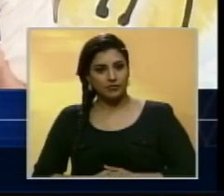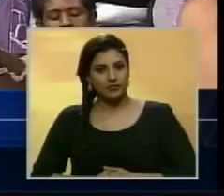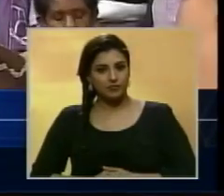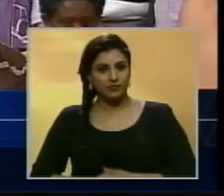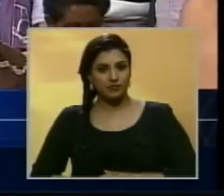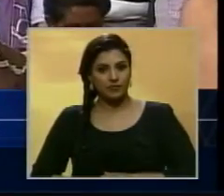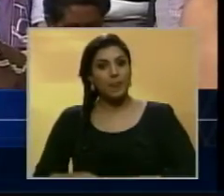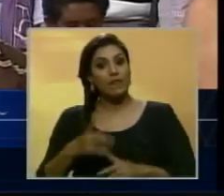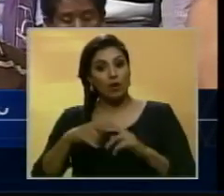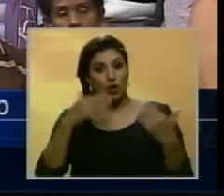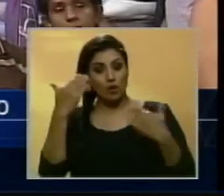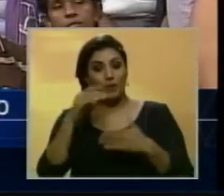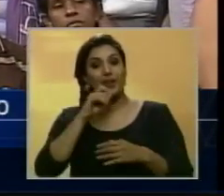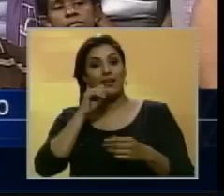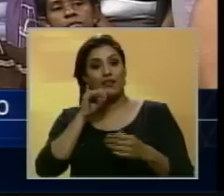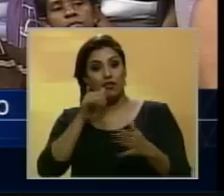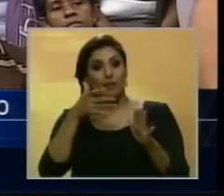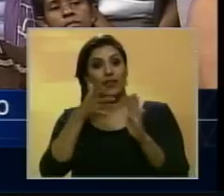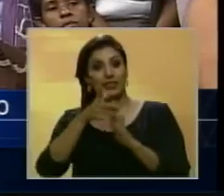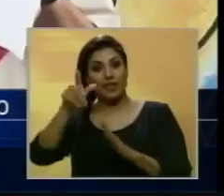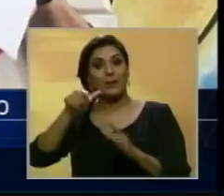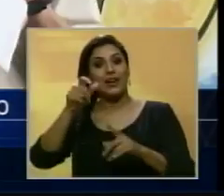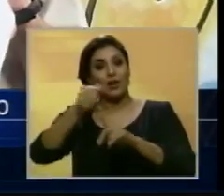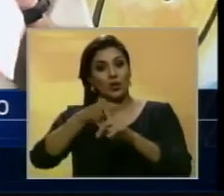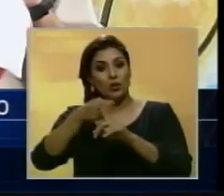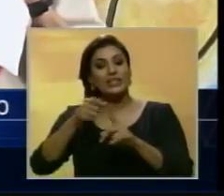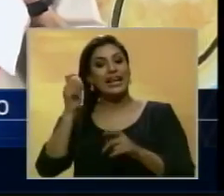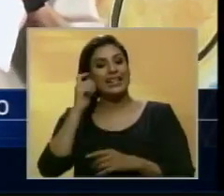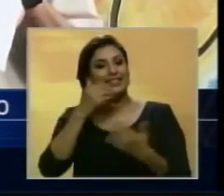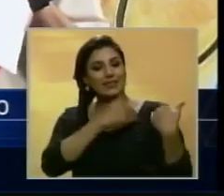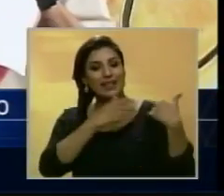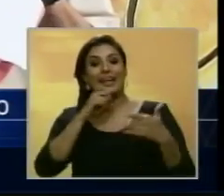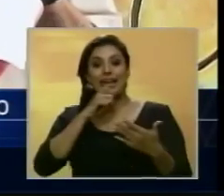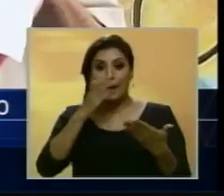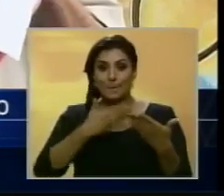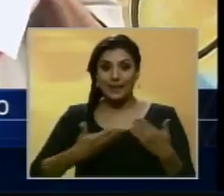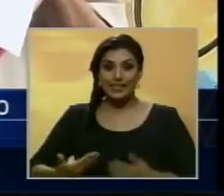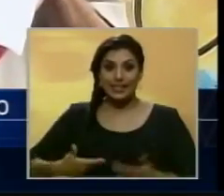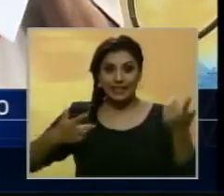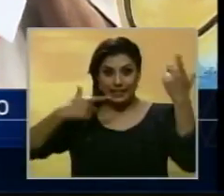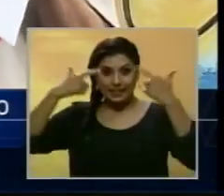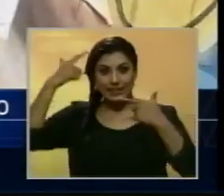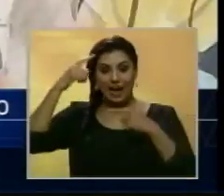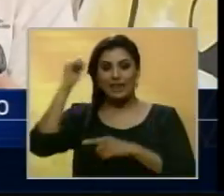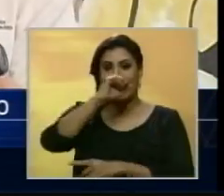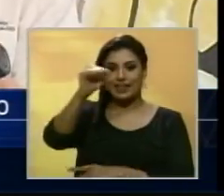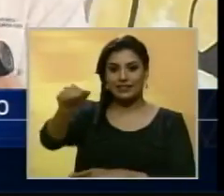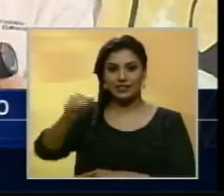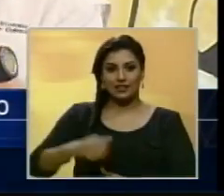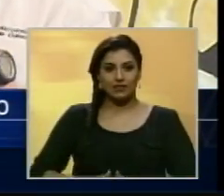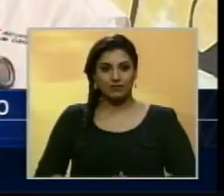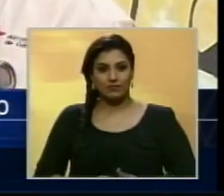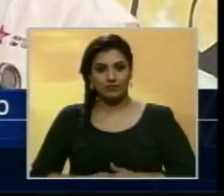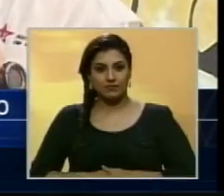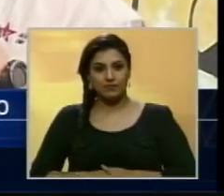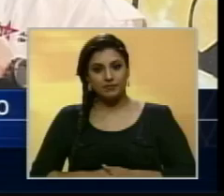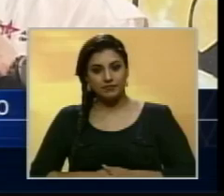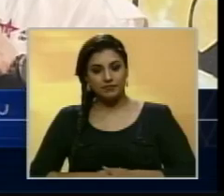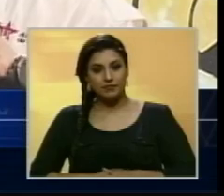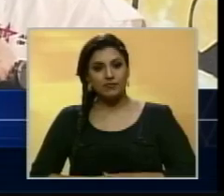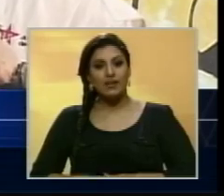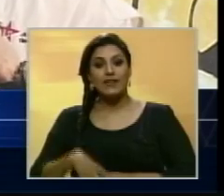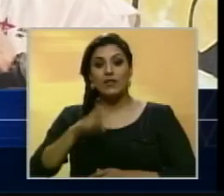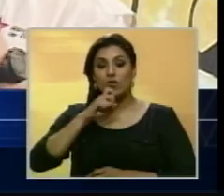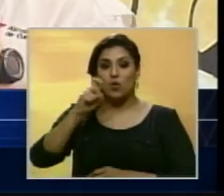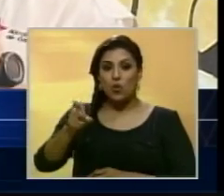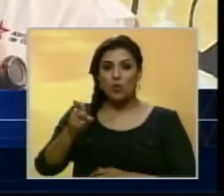Maduro. El mandatario capitalino también insistió en la tesis que el presidente Hugo Chávez fue asesinado. Los